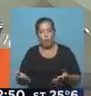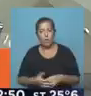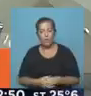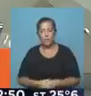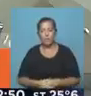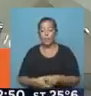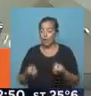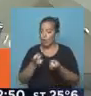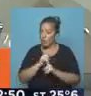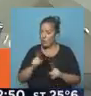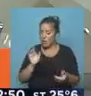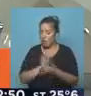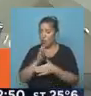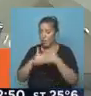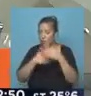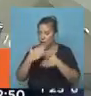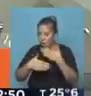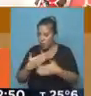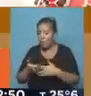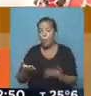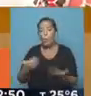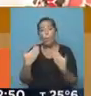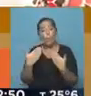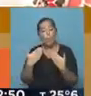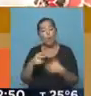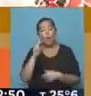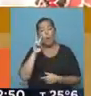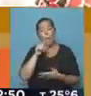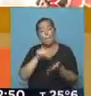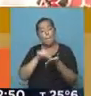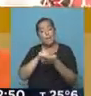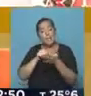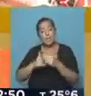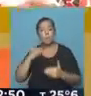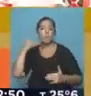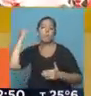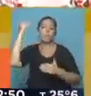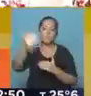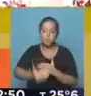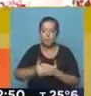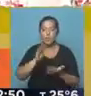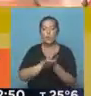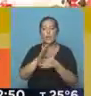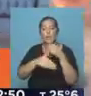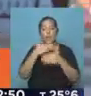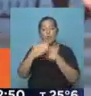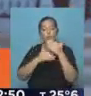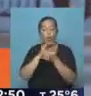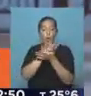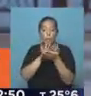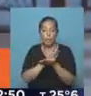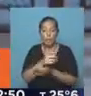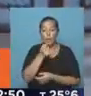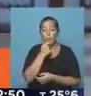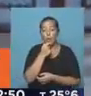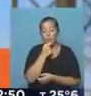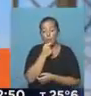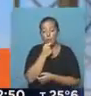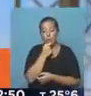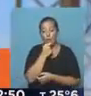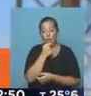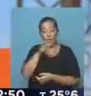No necesariamente tiene que ver con el desarrollo noo puede ver países que han pegado saltos importantes en términos de desarrollo con sistemas muy corruptos pue ser queo la